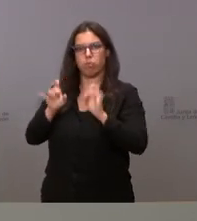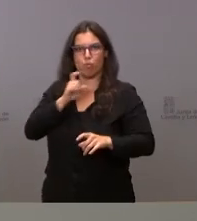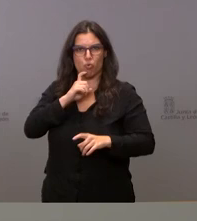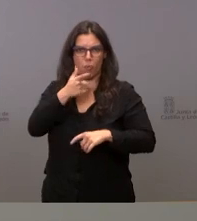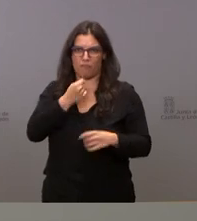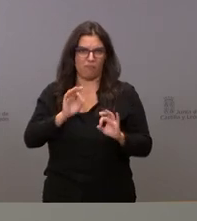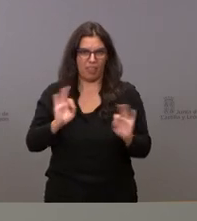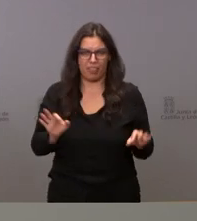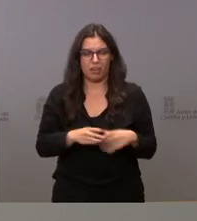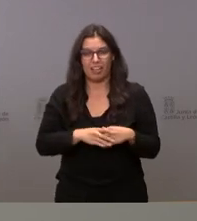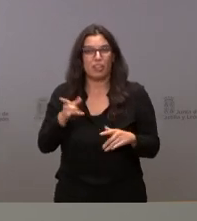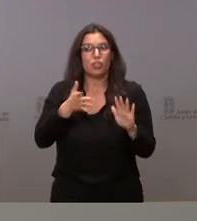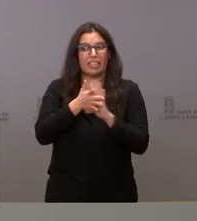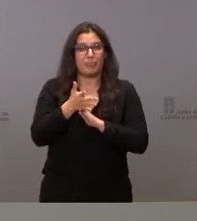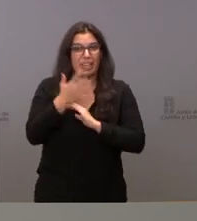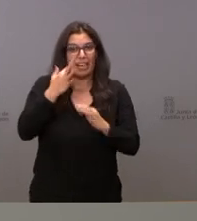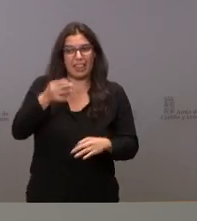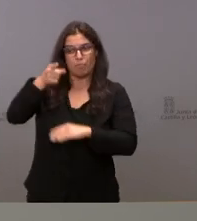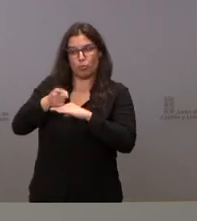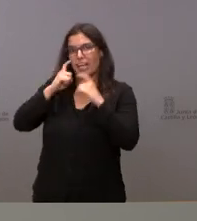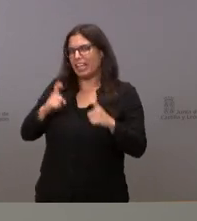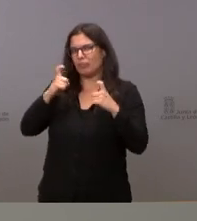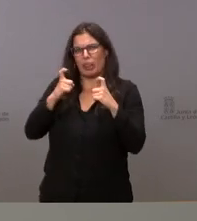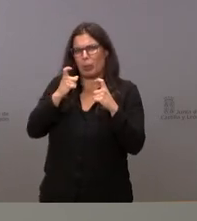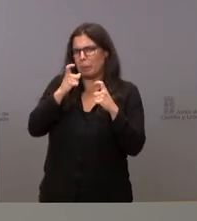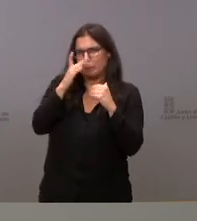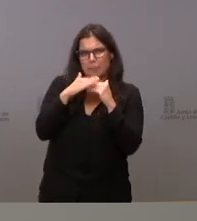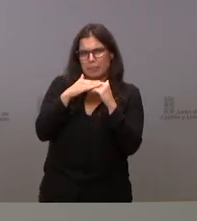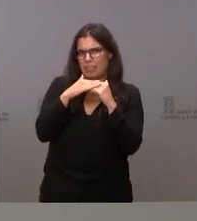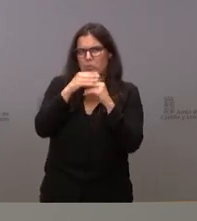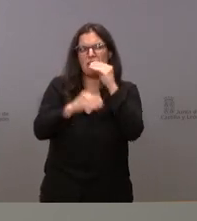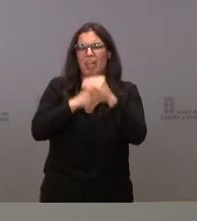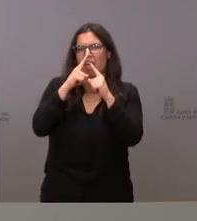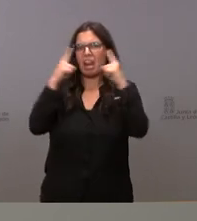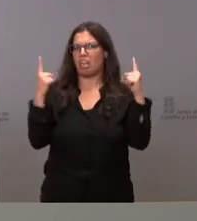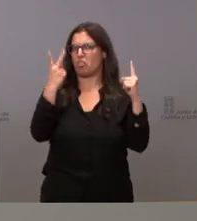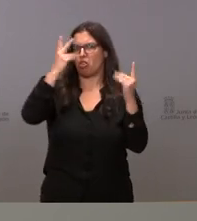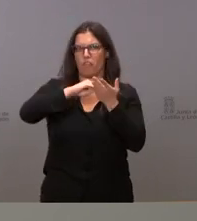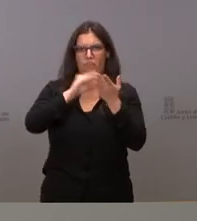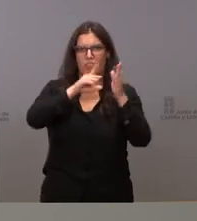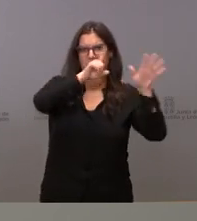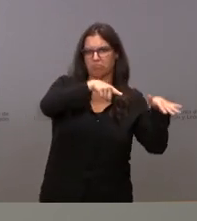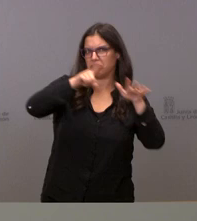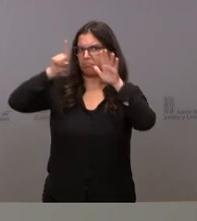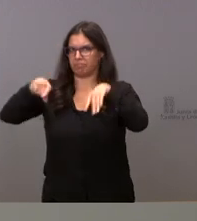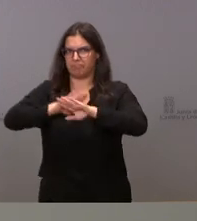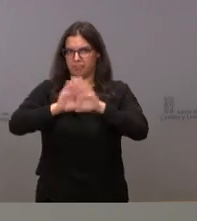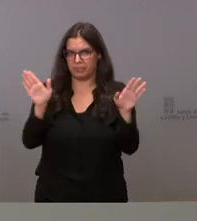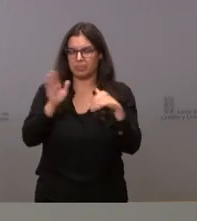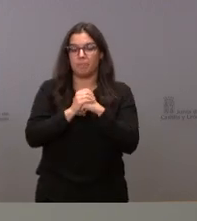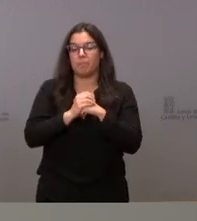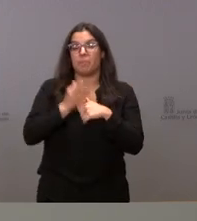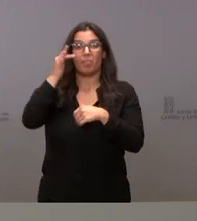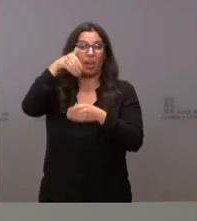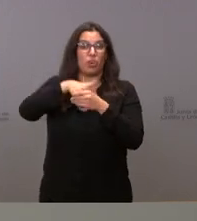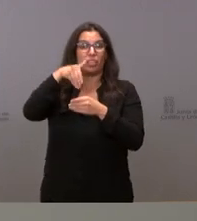digo, será un esfuerzo mínimo, un esfuerzo que además habrá que hacer dos veces al año y respecto de contenidos que, por lo general